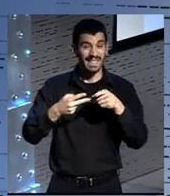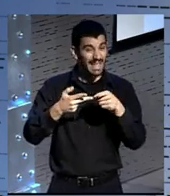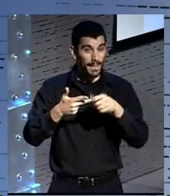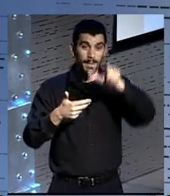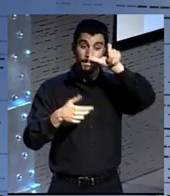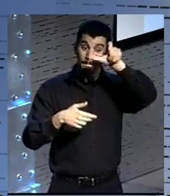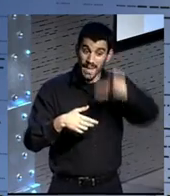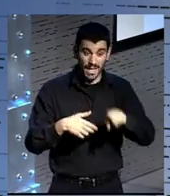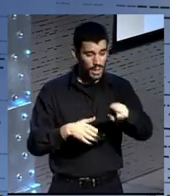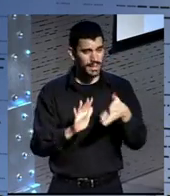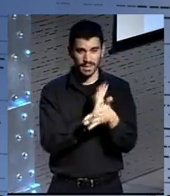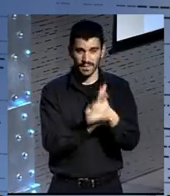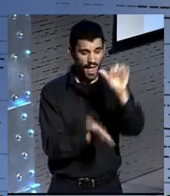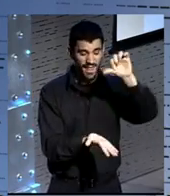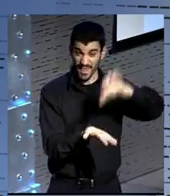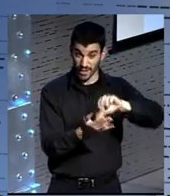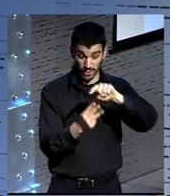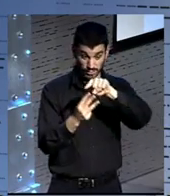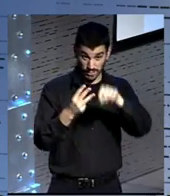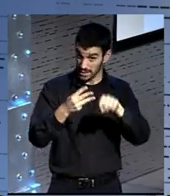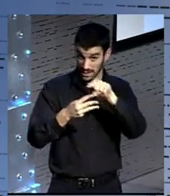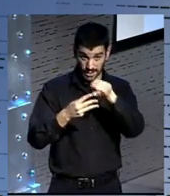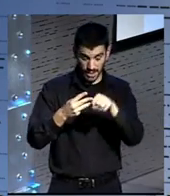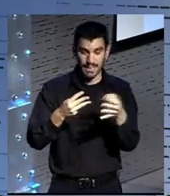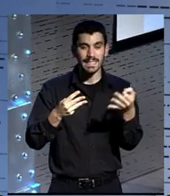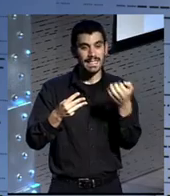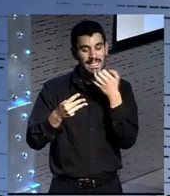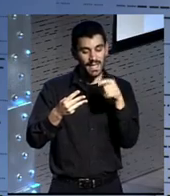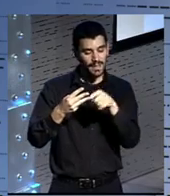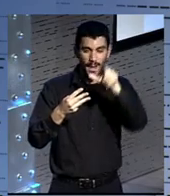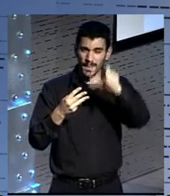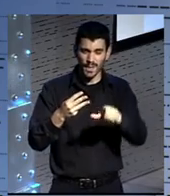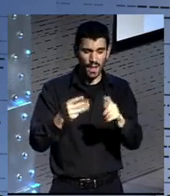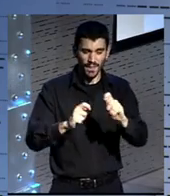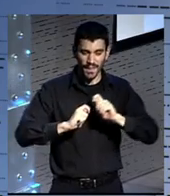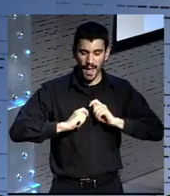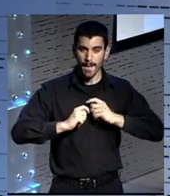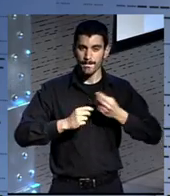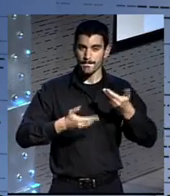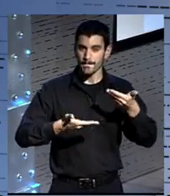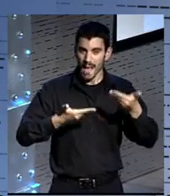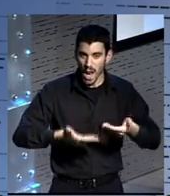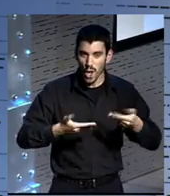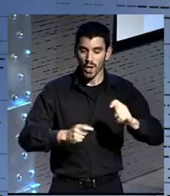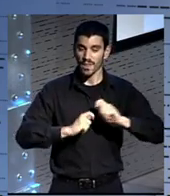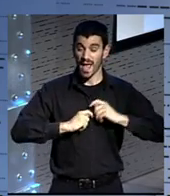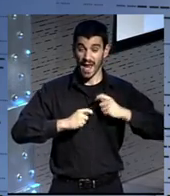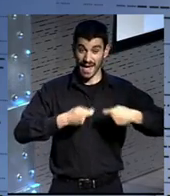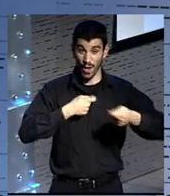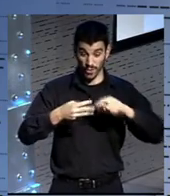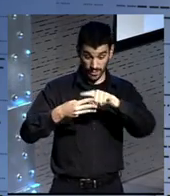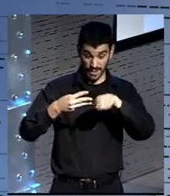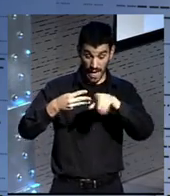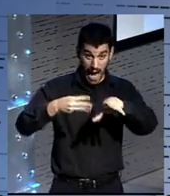del cliente en lo que es la función de producción, en la generación de valor del nuevo negocio financiero, no habrá más